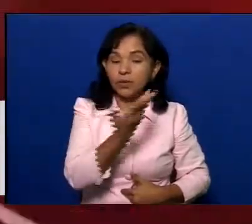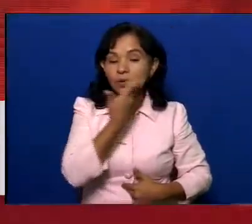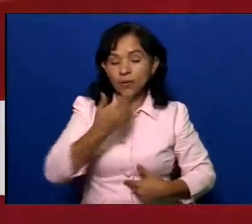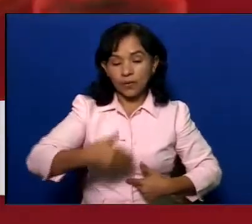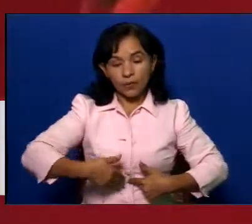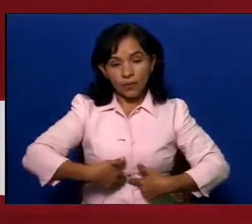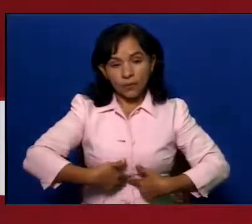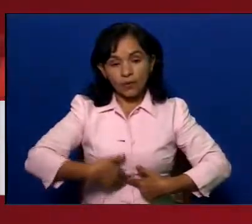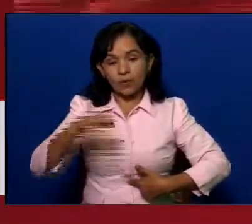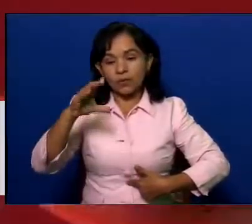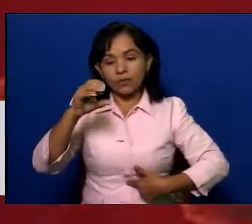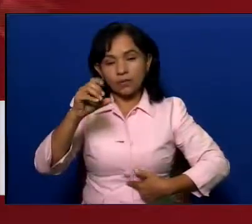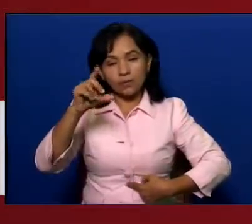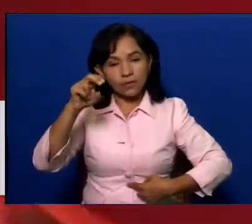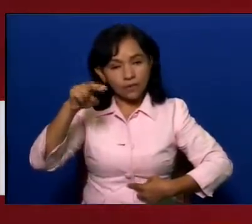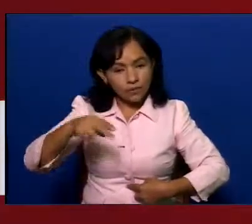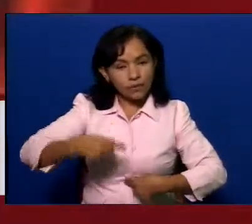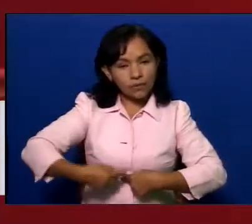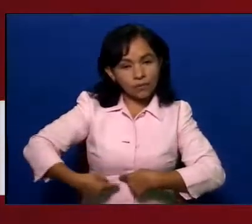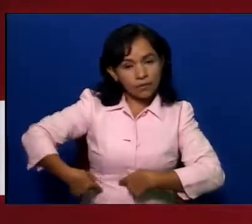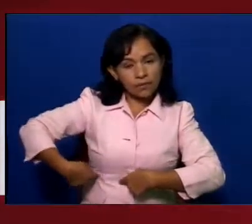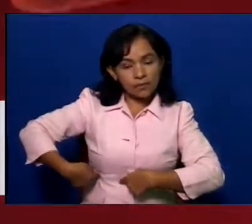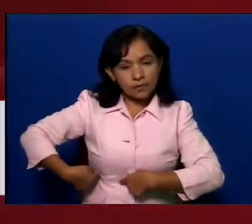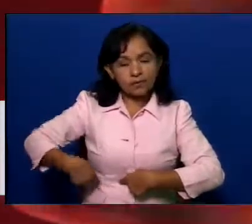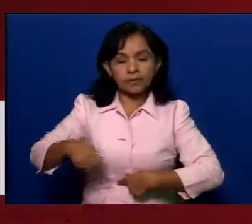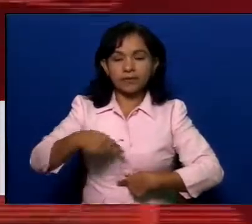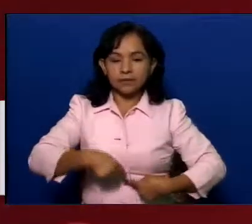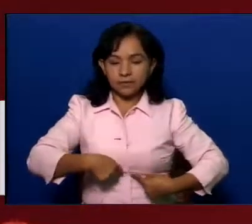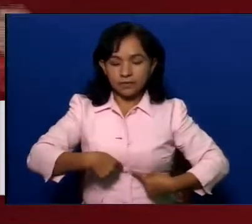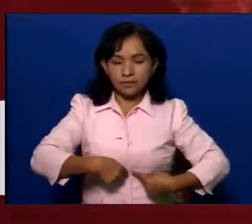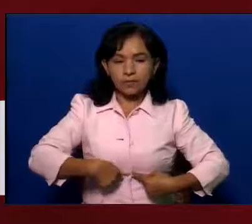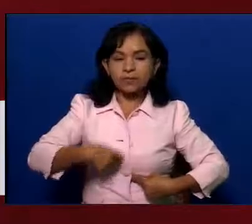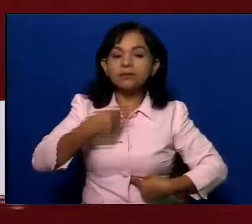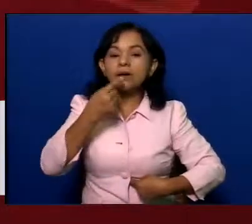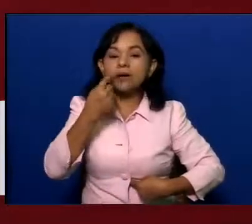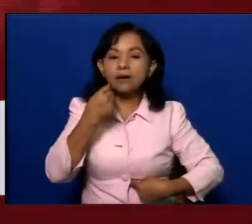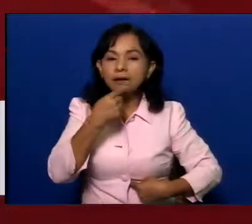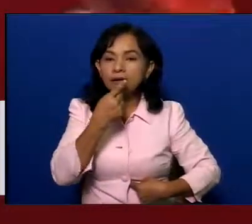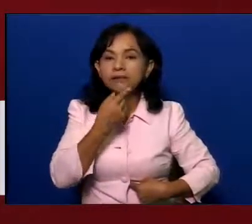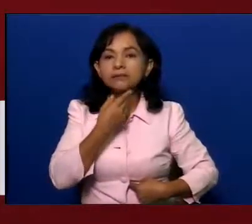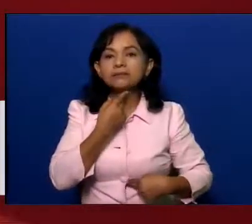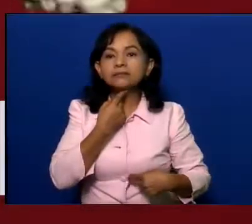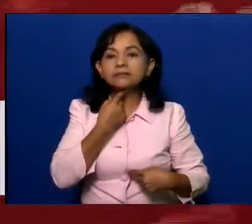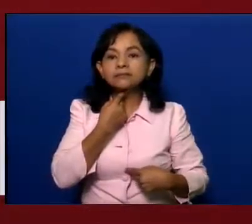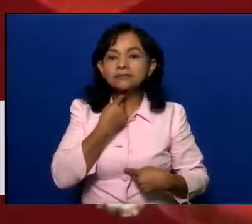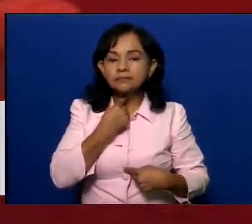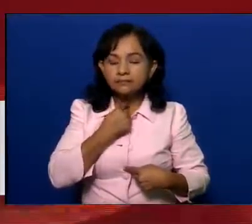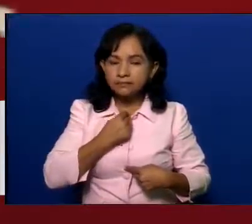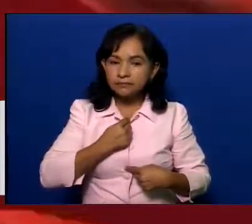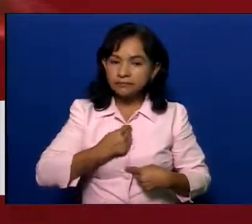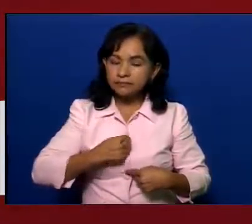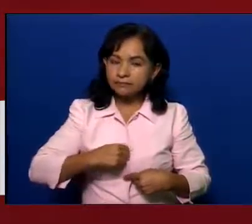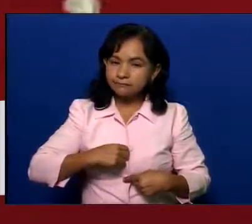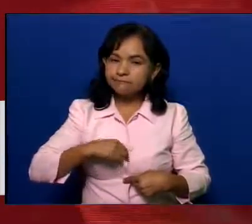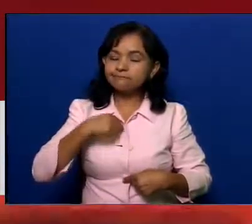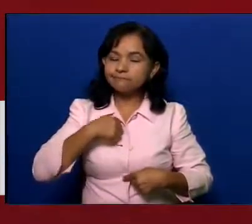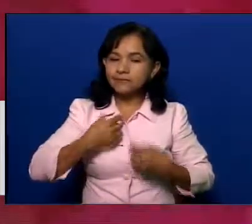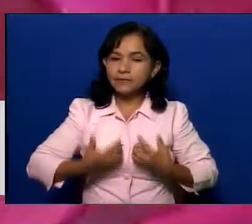de colon, algunos que se pueden dar en la boca, a nivel del esófago. O sea, ahí